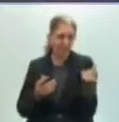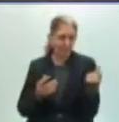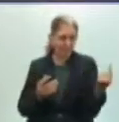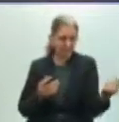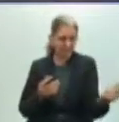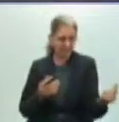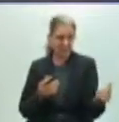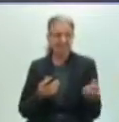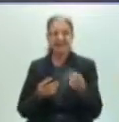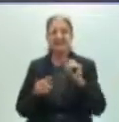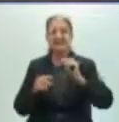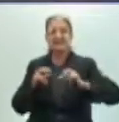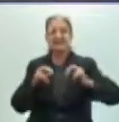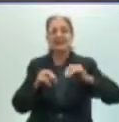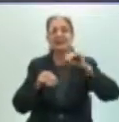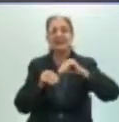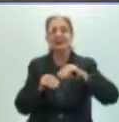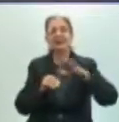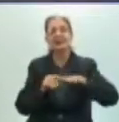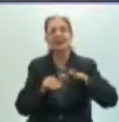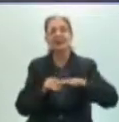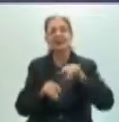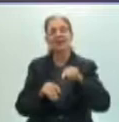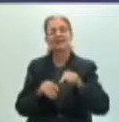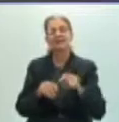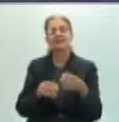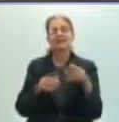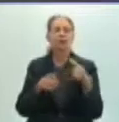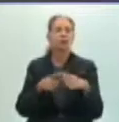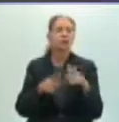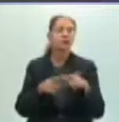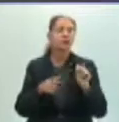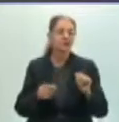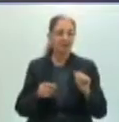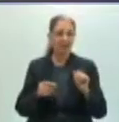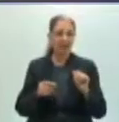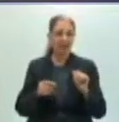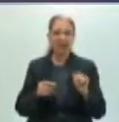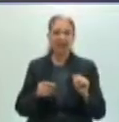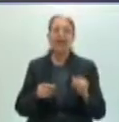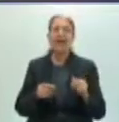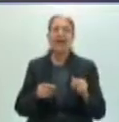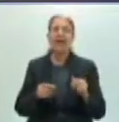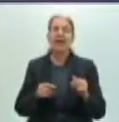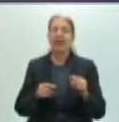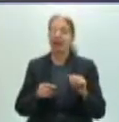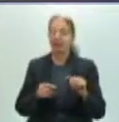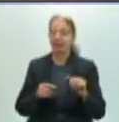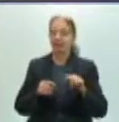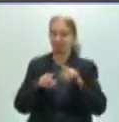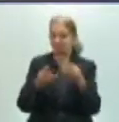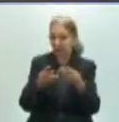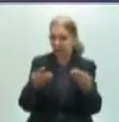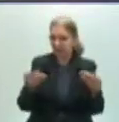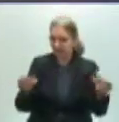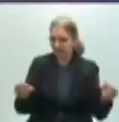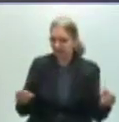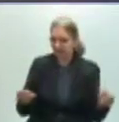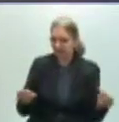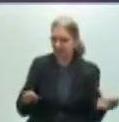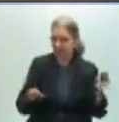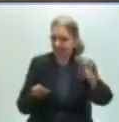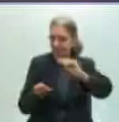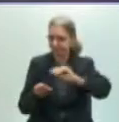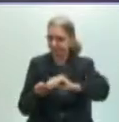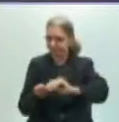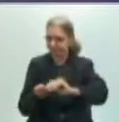las siembras de este producto, o sea, la cantidad de hectáreas que se ha destinado por esta empresa para